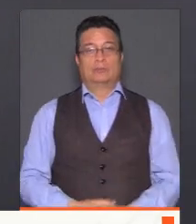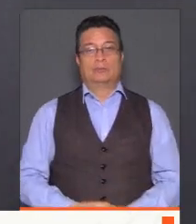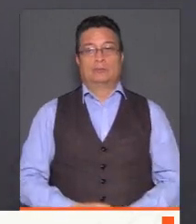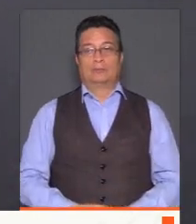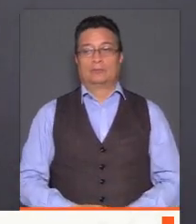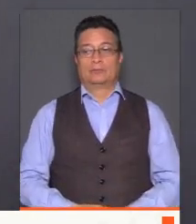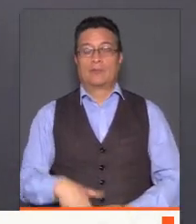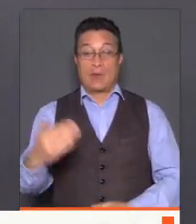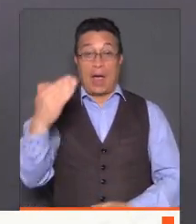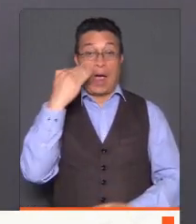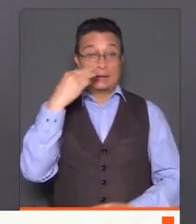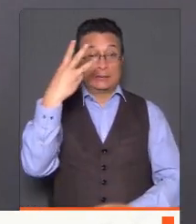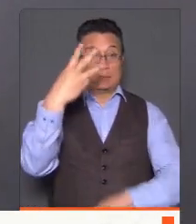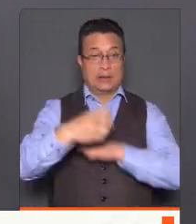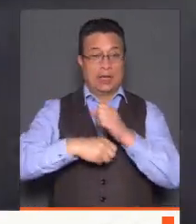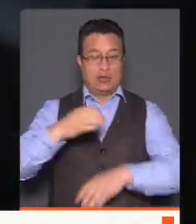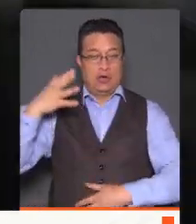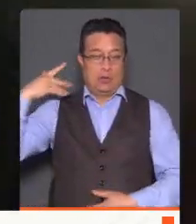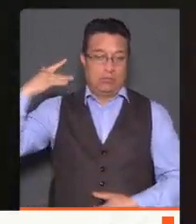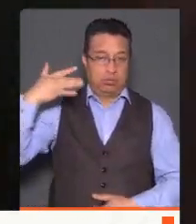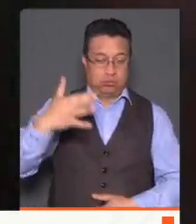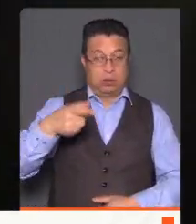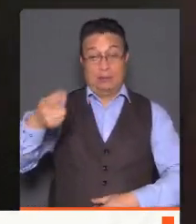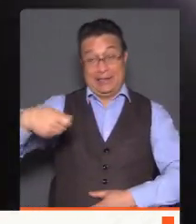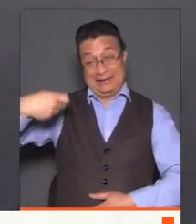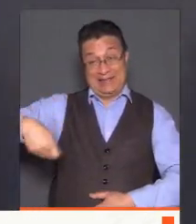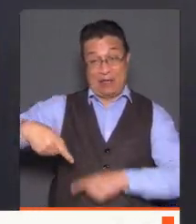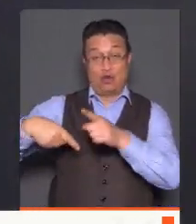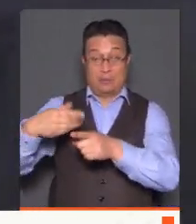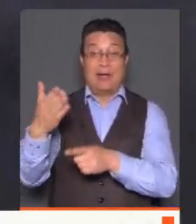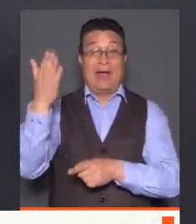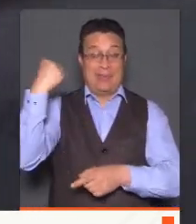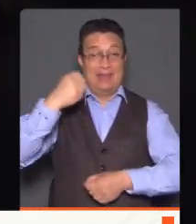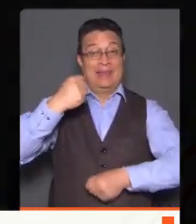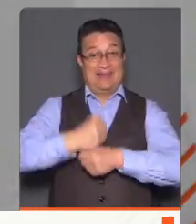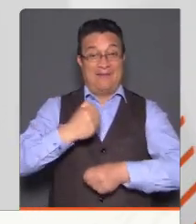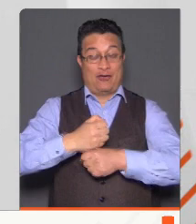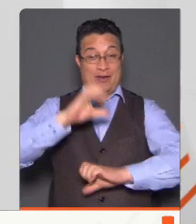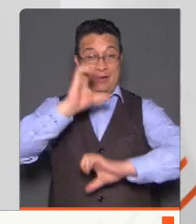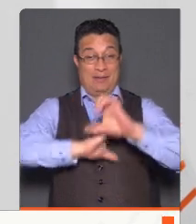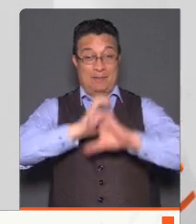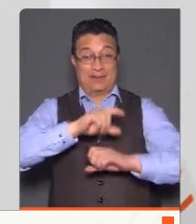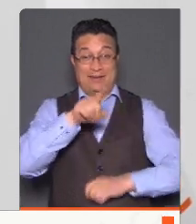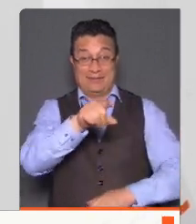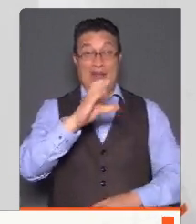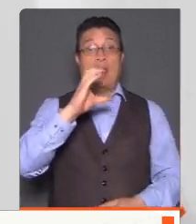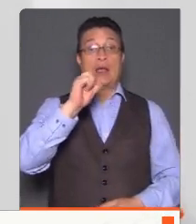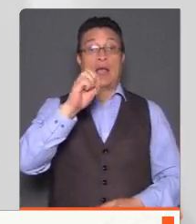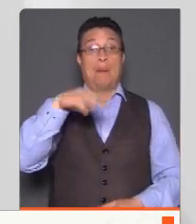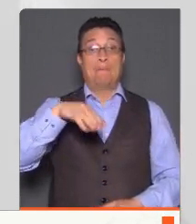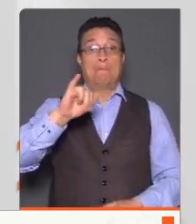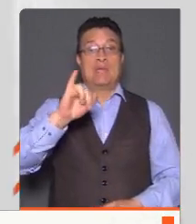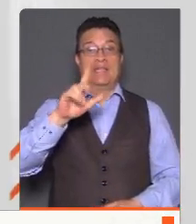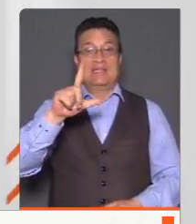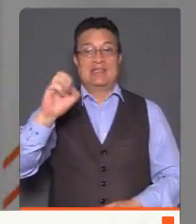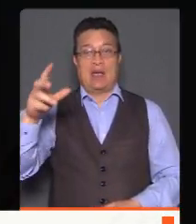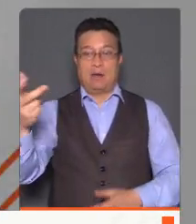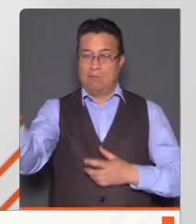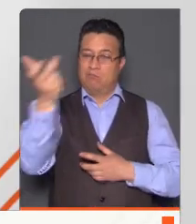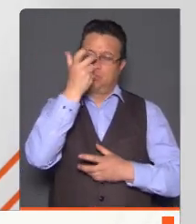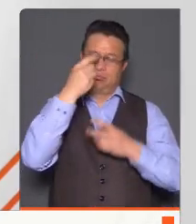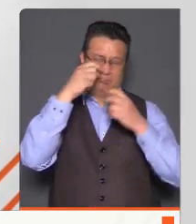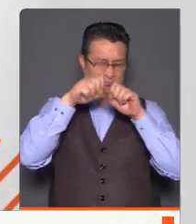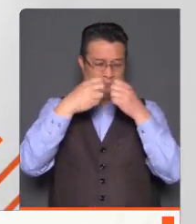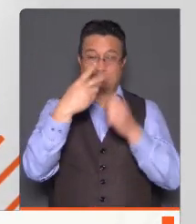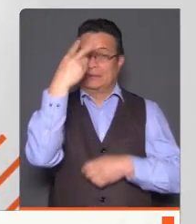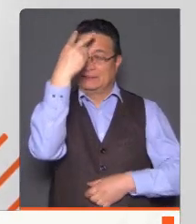Casi 3 años han pasado desde que la actual senadora y en ese entonces trabajadora de empresa Fabiola Campillay quedó gravemente herida y desfigurada por el impacto